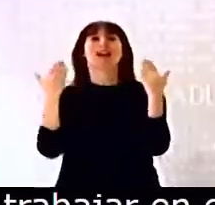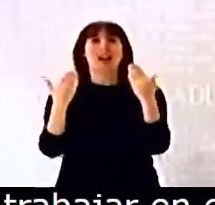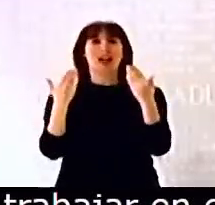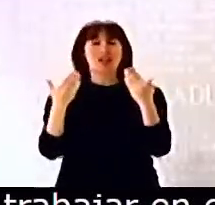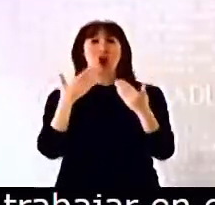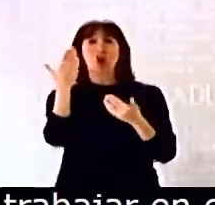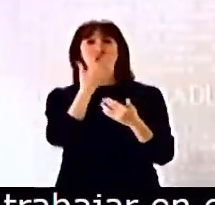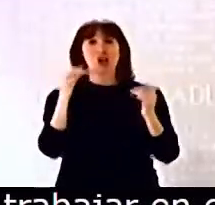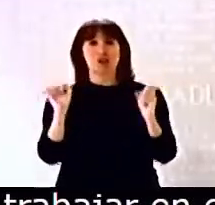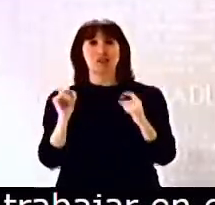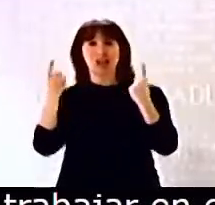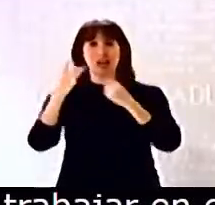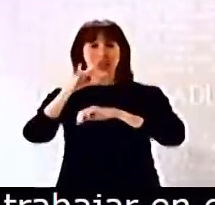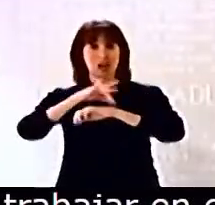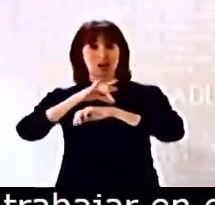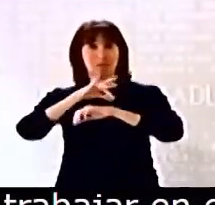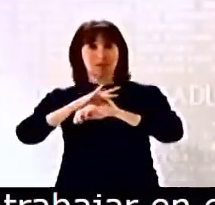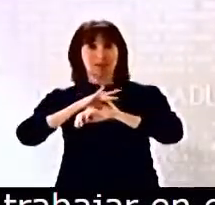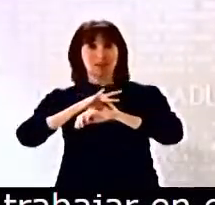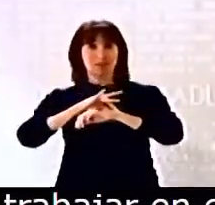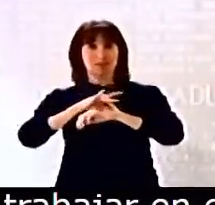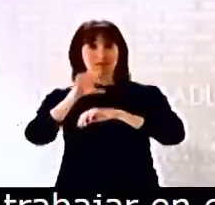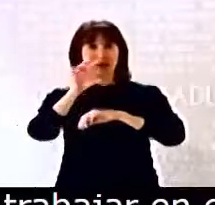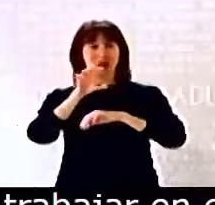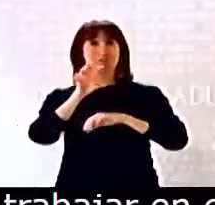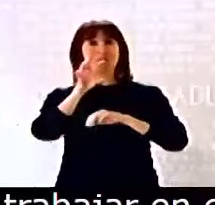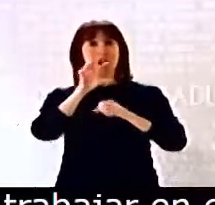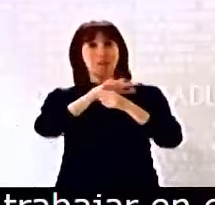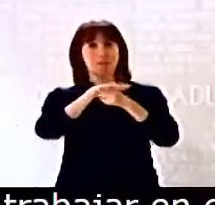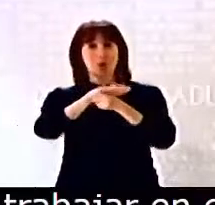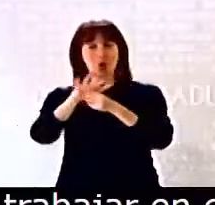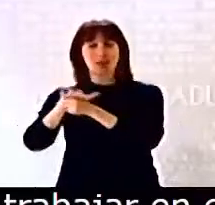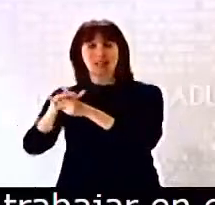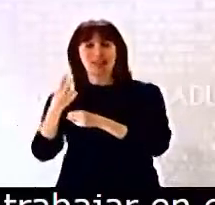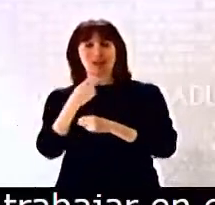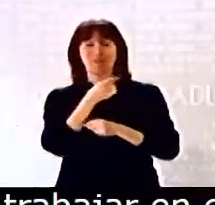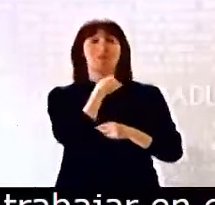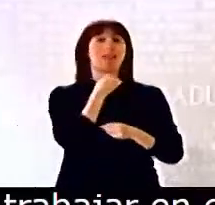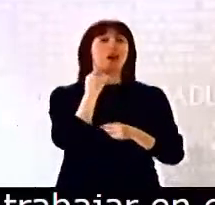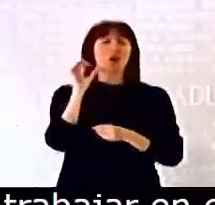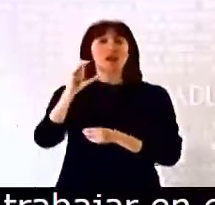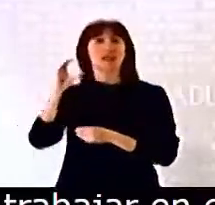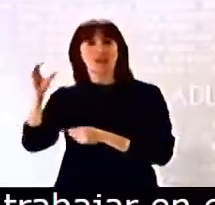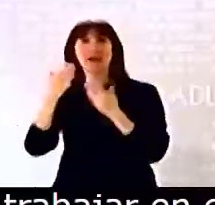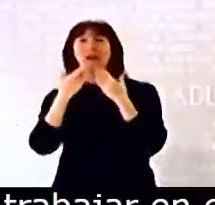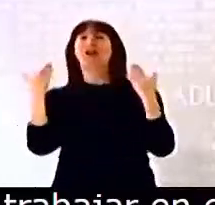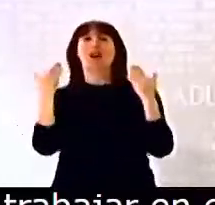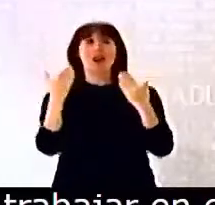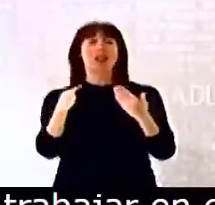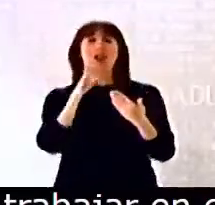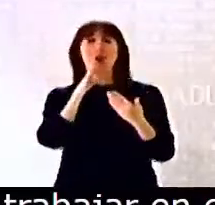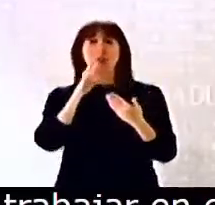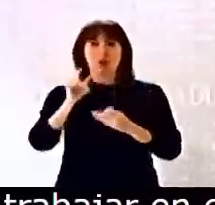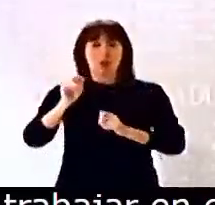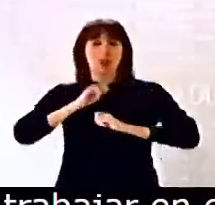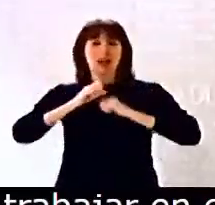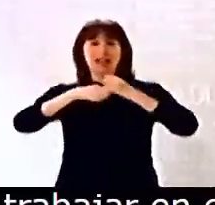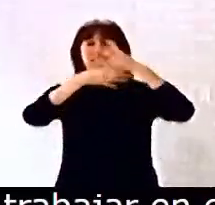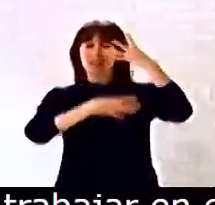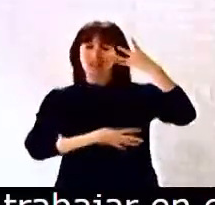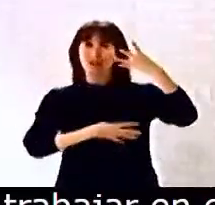colegios oficiales de médicos de ambas provincias, tanto de Badajoz como de Cáceres, el que nos hayan facilitado ese